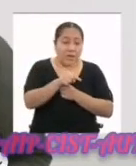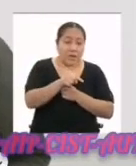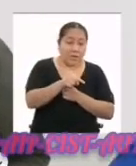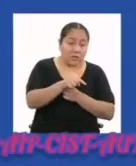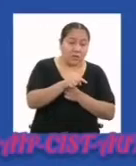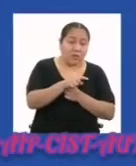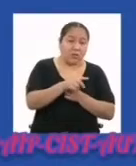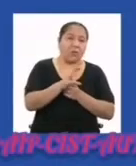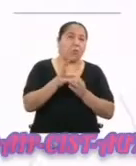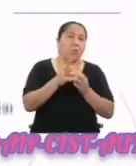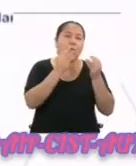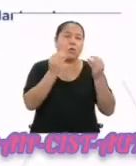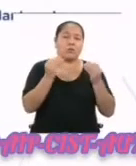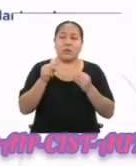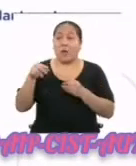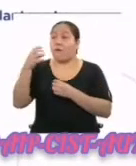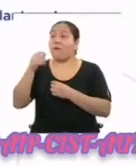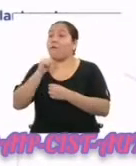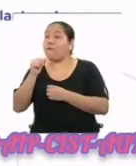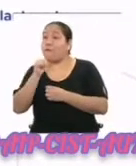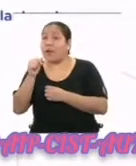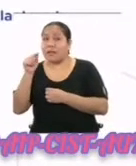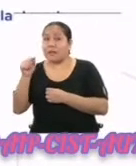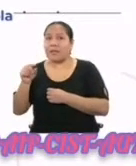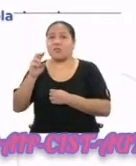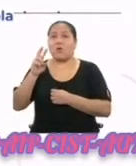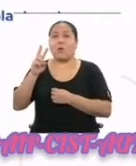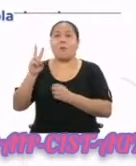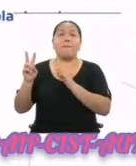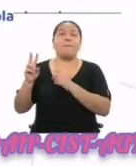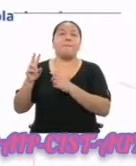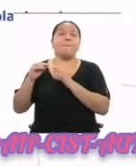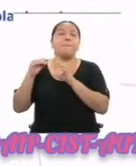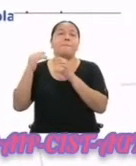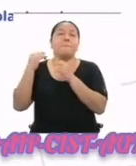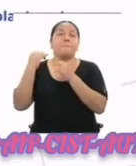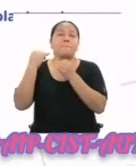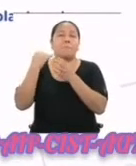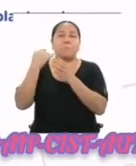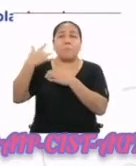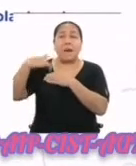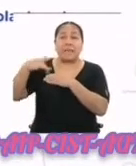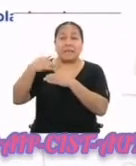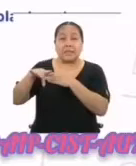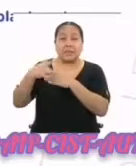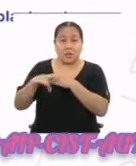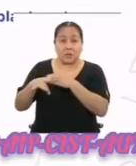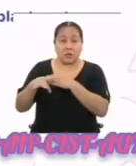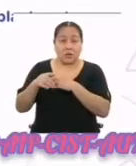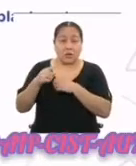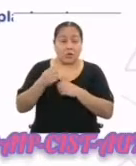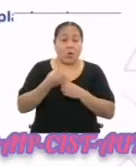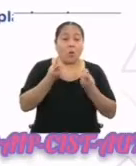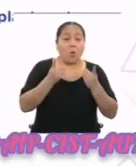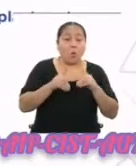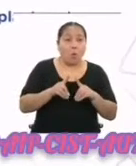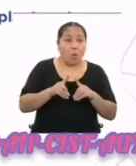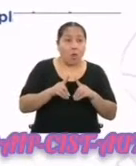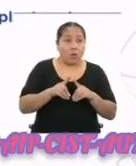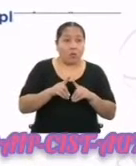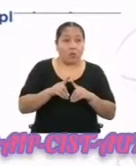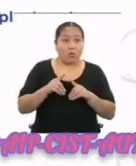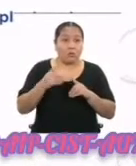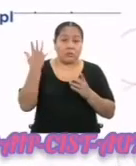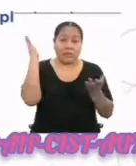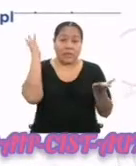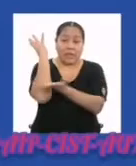de información. Cada vez que se tale un árbol, debemos plantar otro. A primera vista, la información